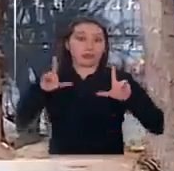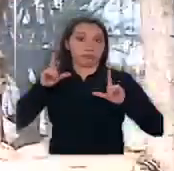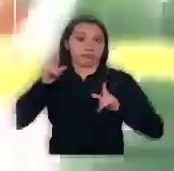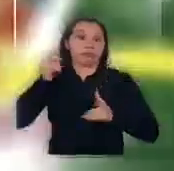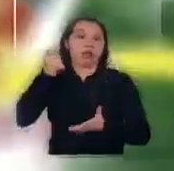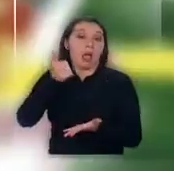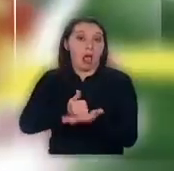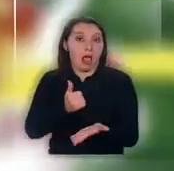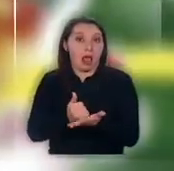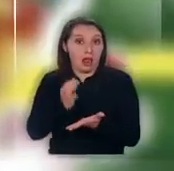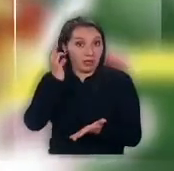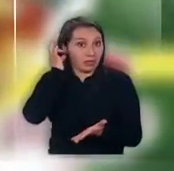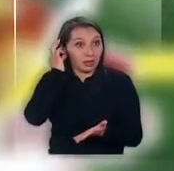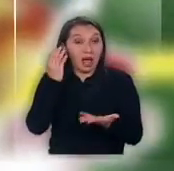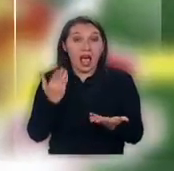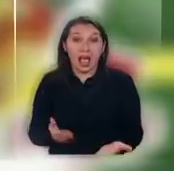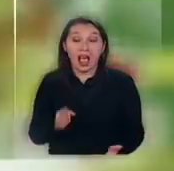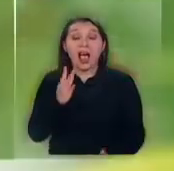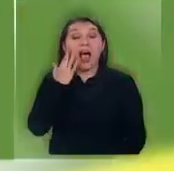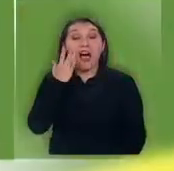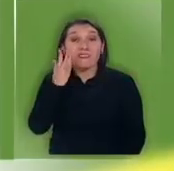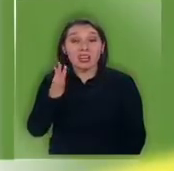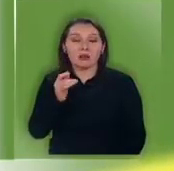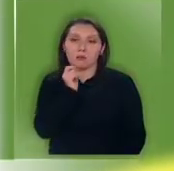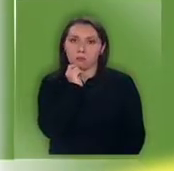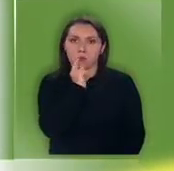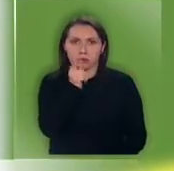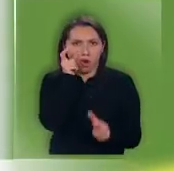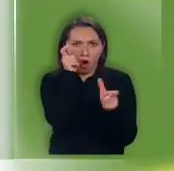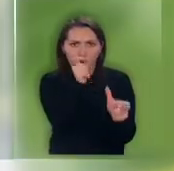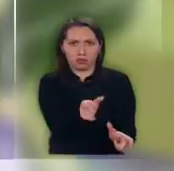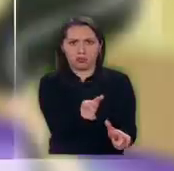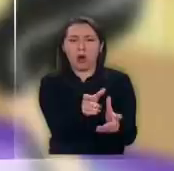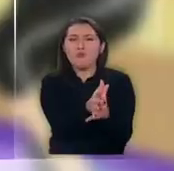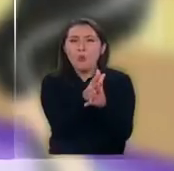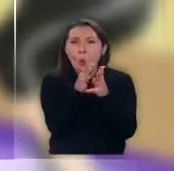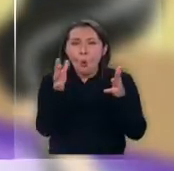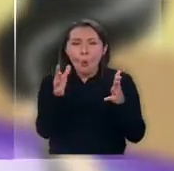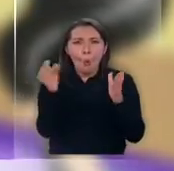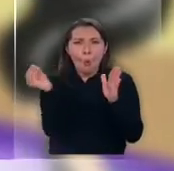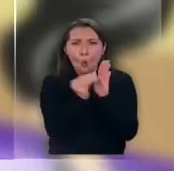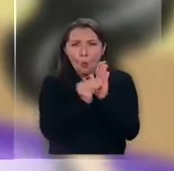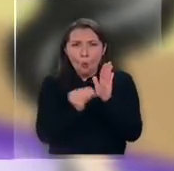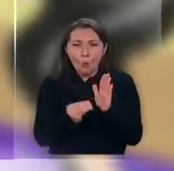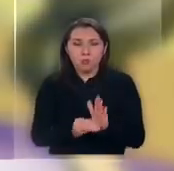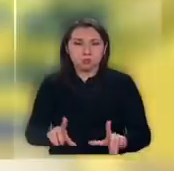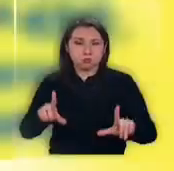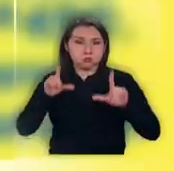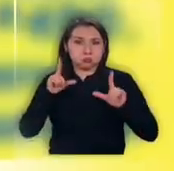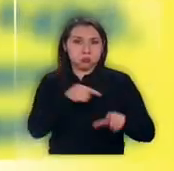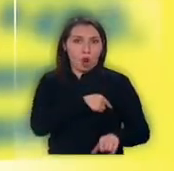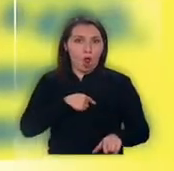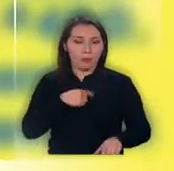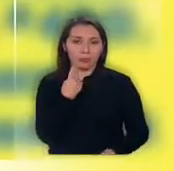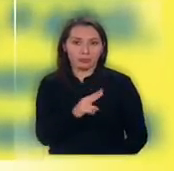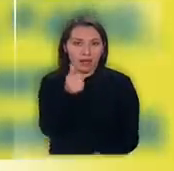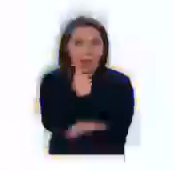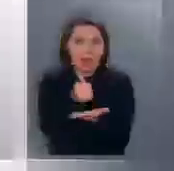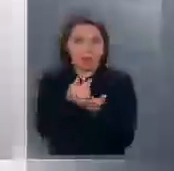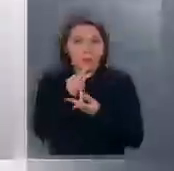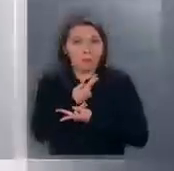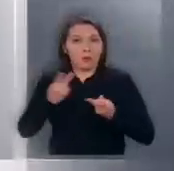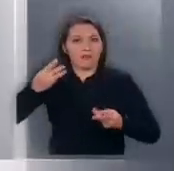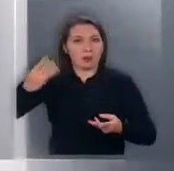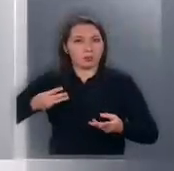alcaldesa Katy Barriga. En abril, el concejal Ariel Ramos denunció ante la Contraloría un excesivo y desproporcionado uso de la imagen y nombre de la alcaldesa en